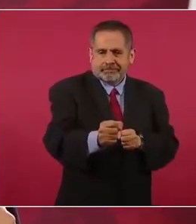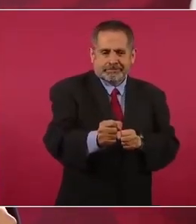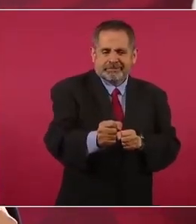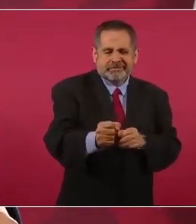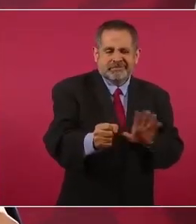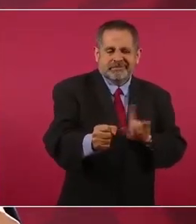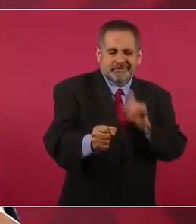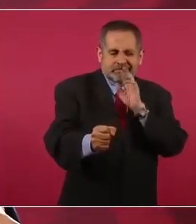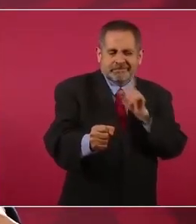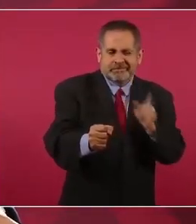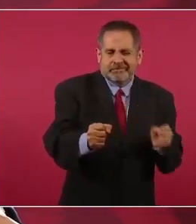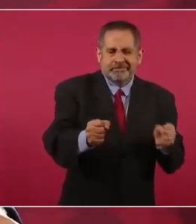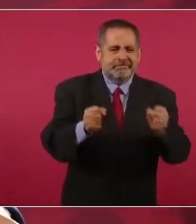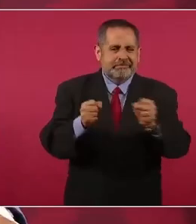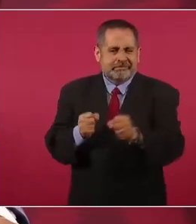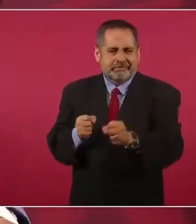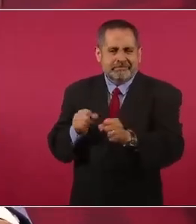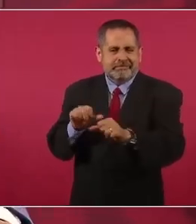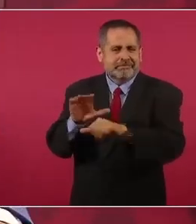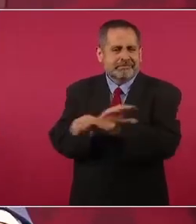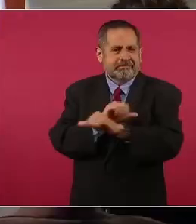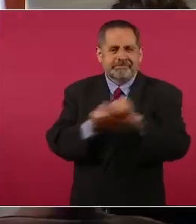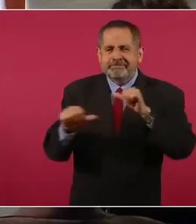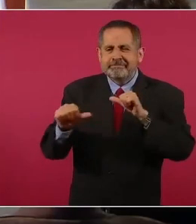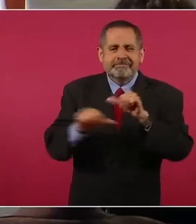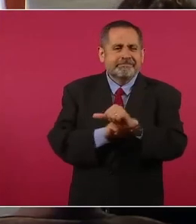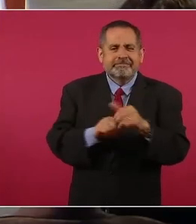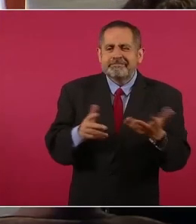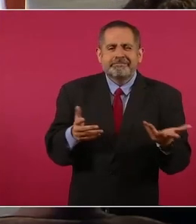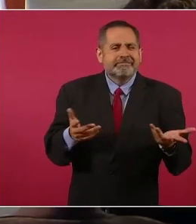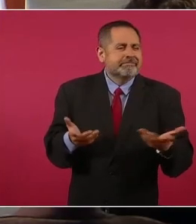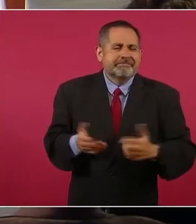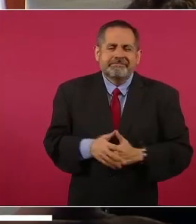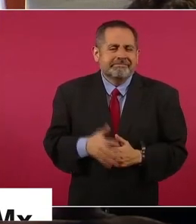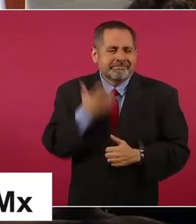Cuando no, cambiaban y ponían a otro.